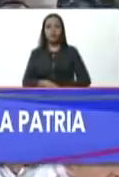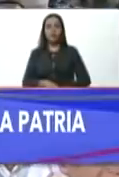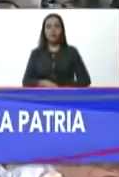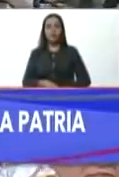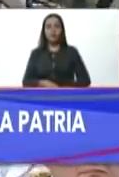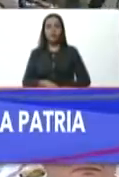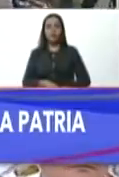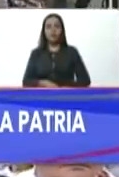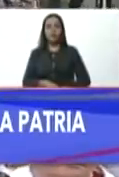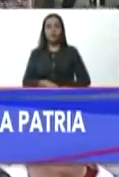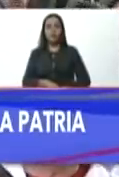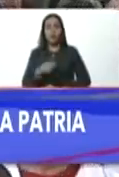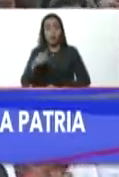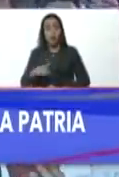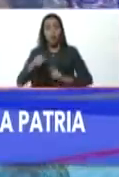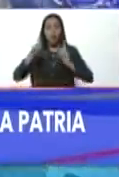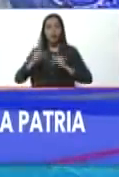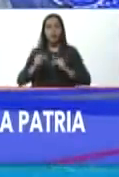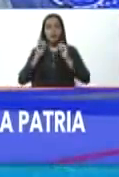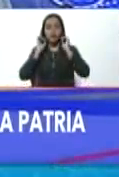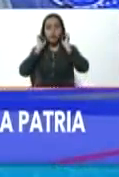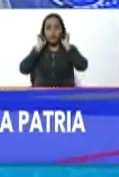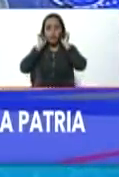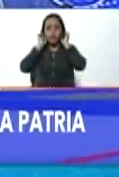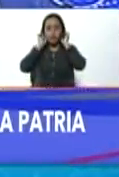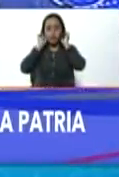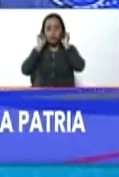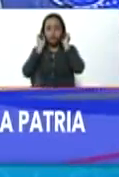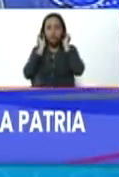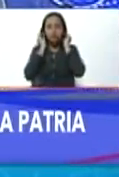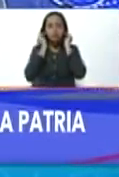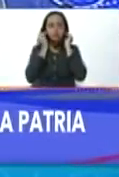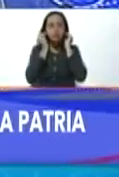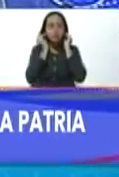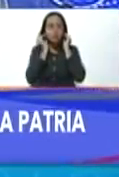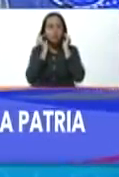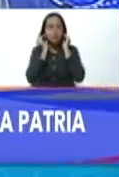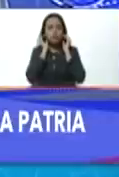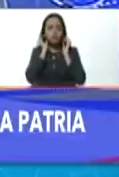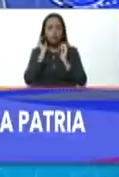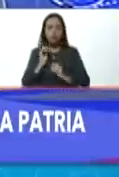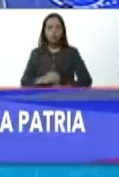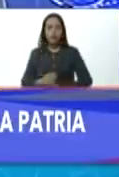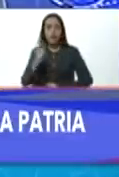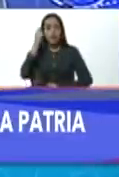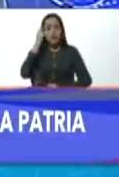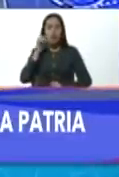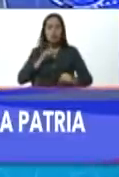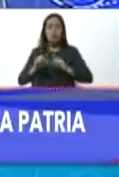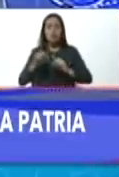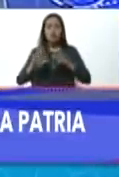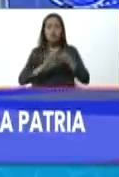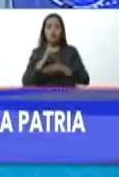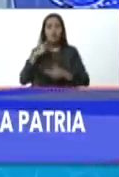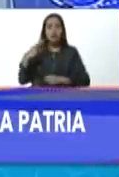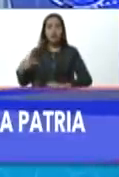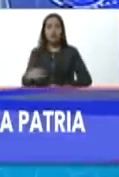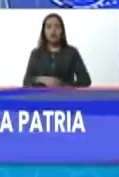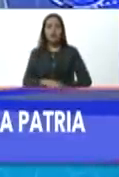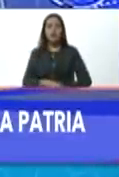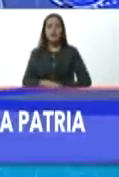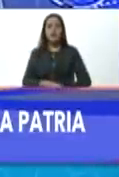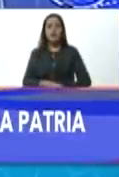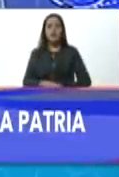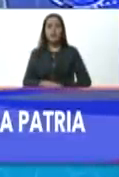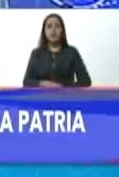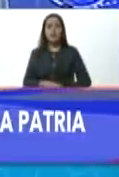Bueno, hoy también ha sido un día movido, tengo que decirlo. A nivel político ha sido un día bueno,